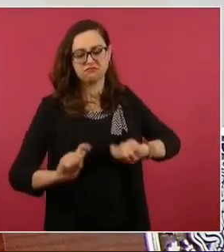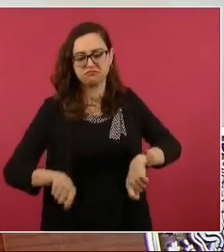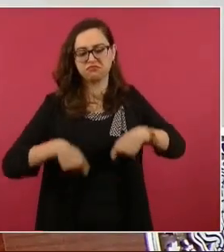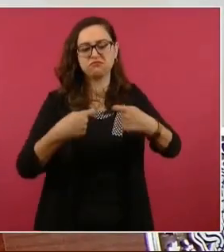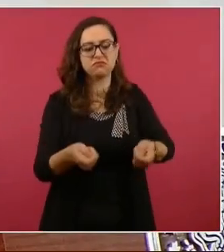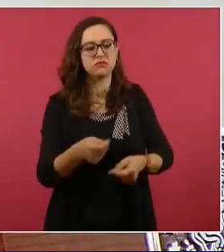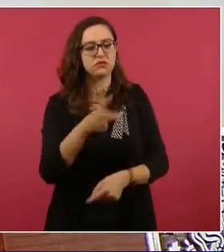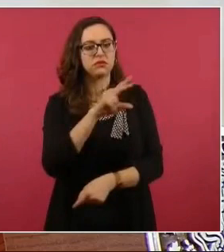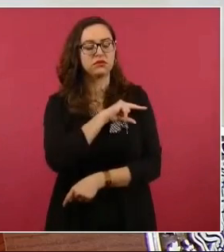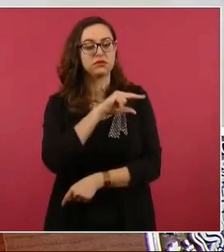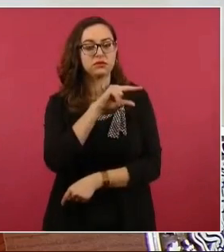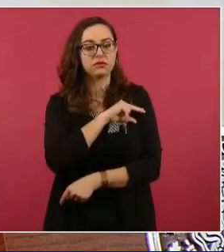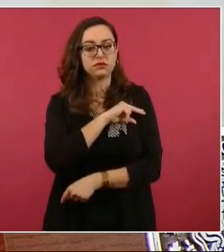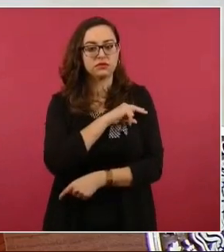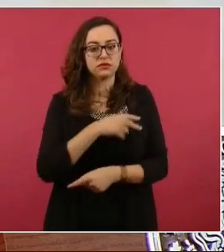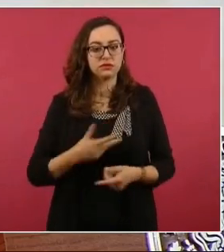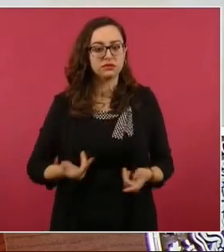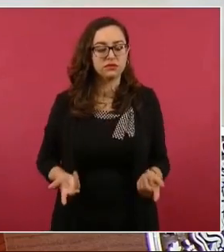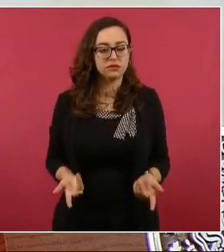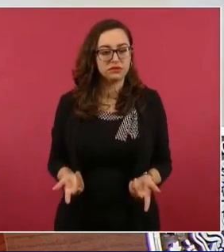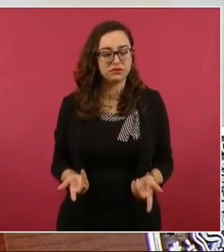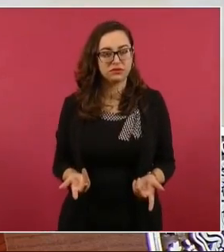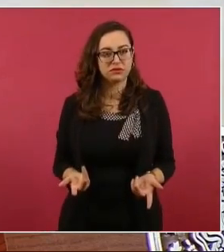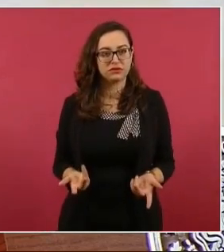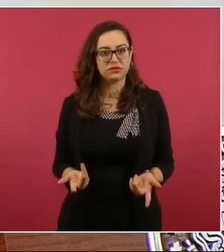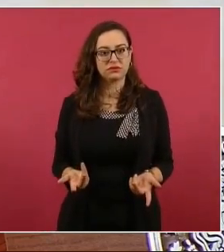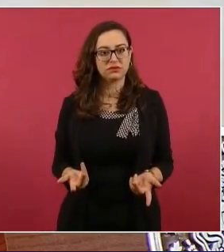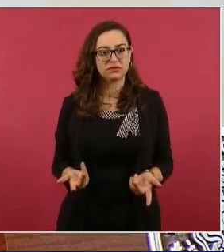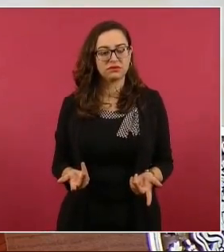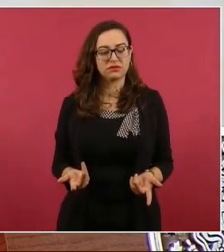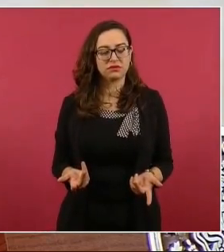y se unen.